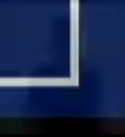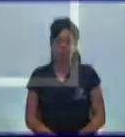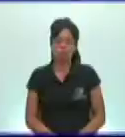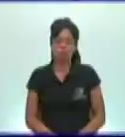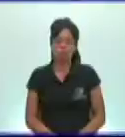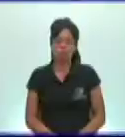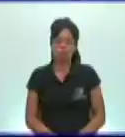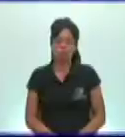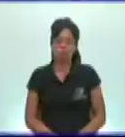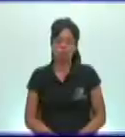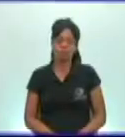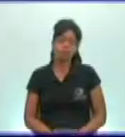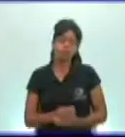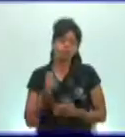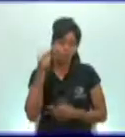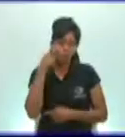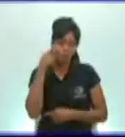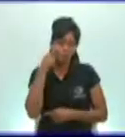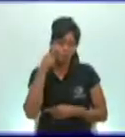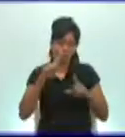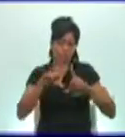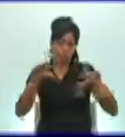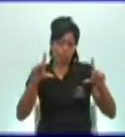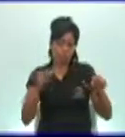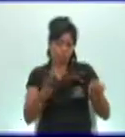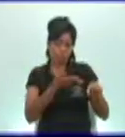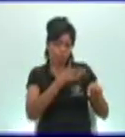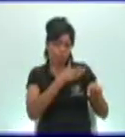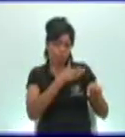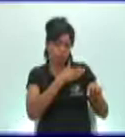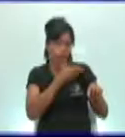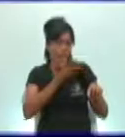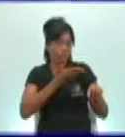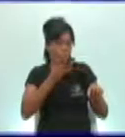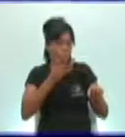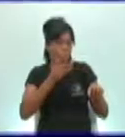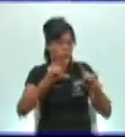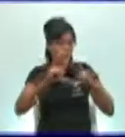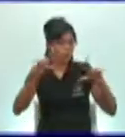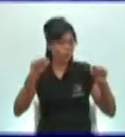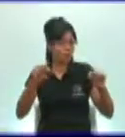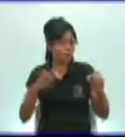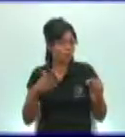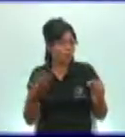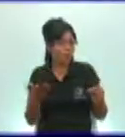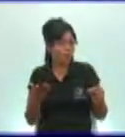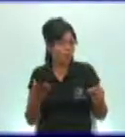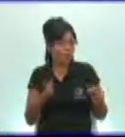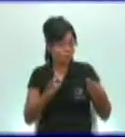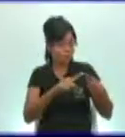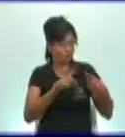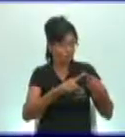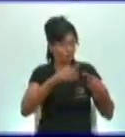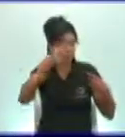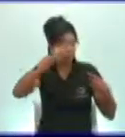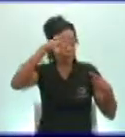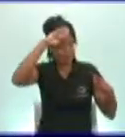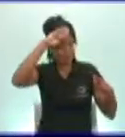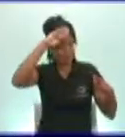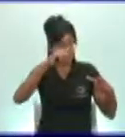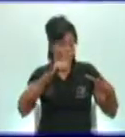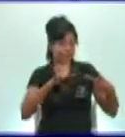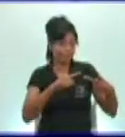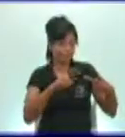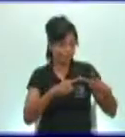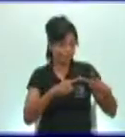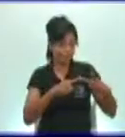En el texto anterior se expresa el concepto de patria, la relación amorosa entre